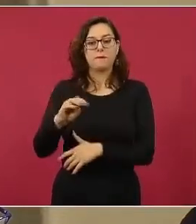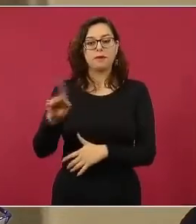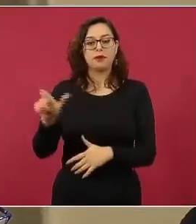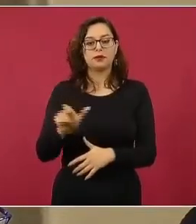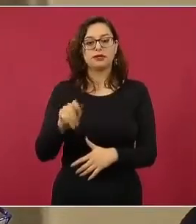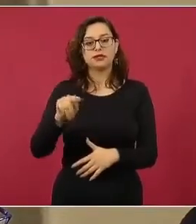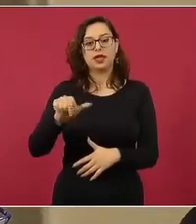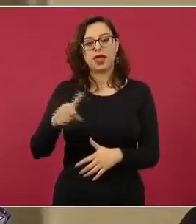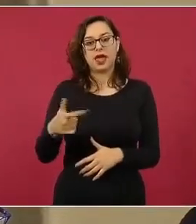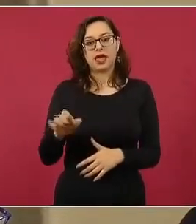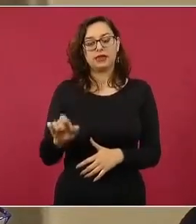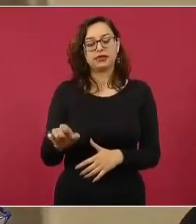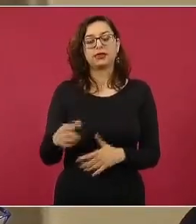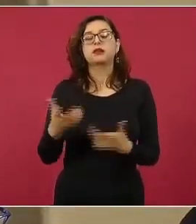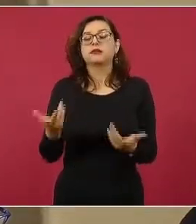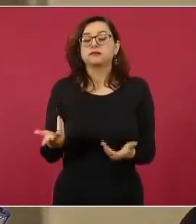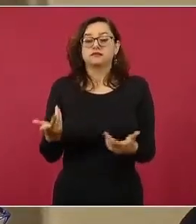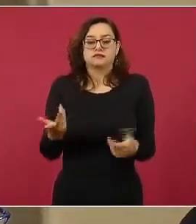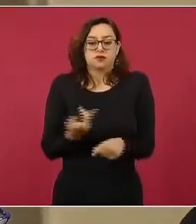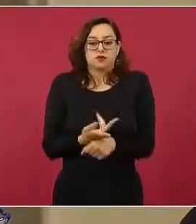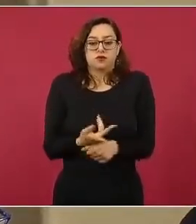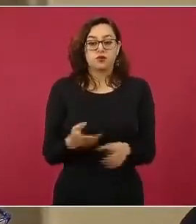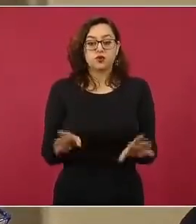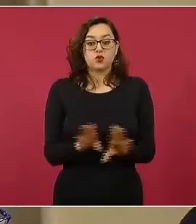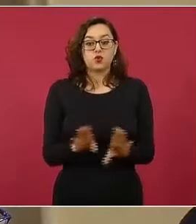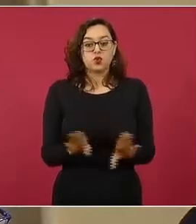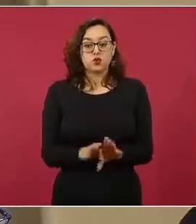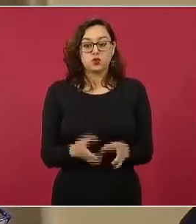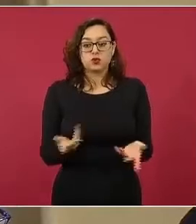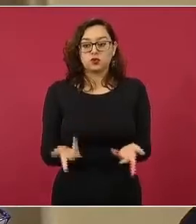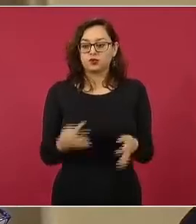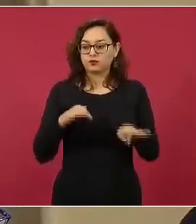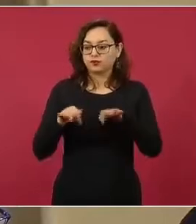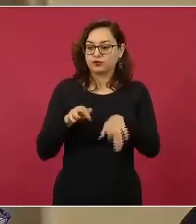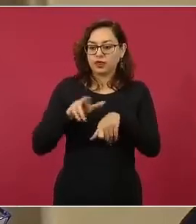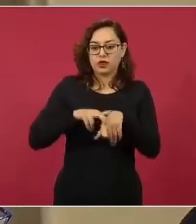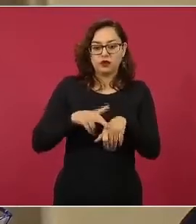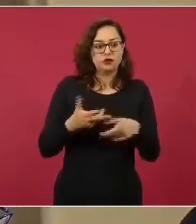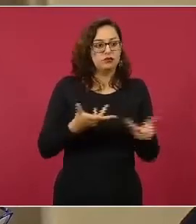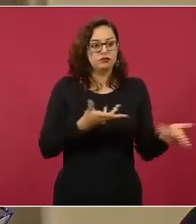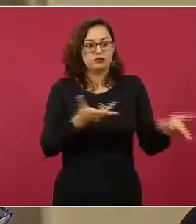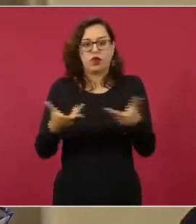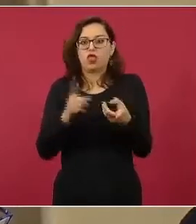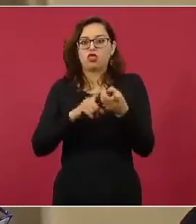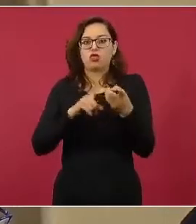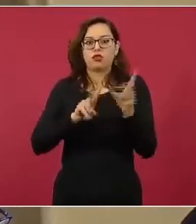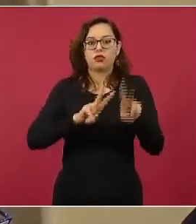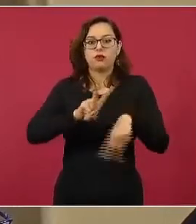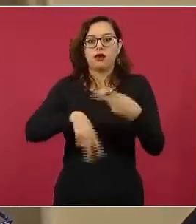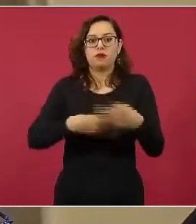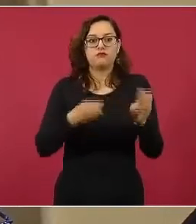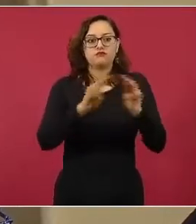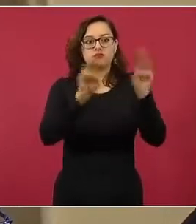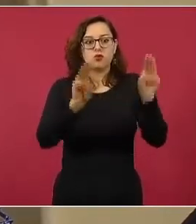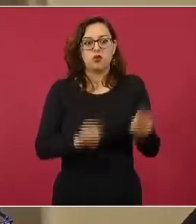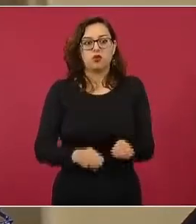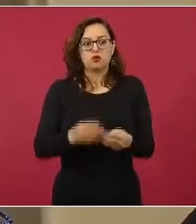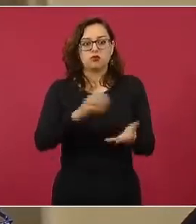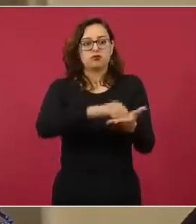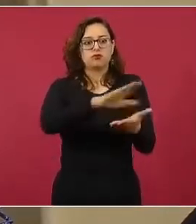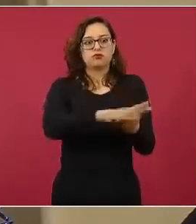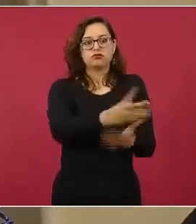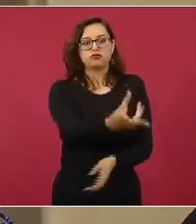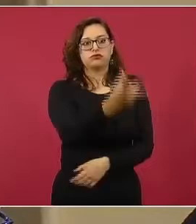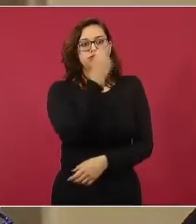parte de la Secretaría para que se garantice realmente un voto histórico, que los trabajadores puedan realmente ejercer un voto libre cuando